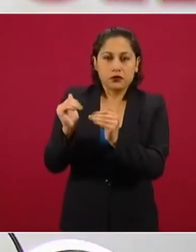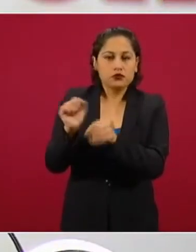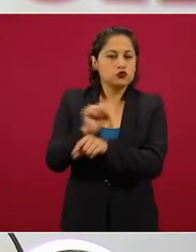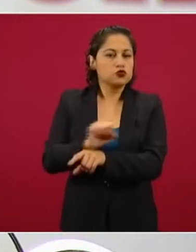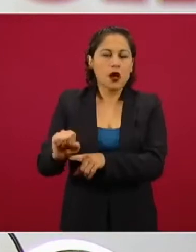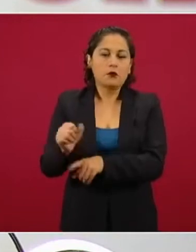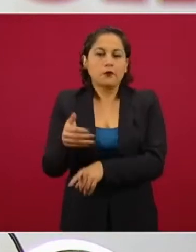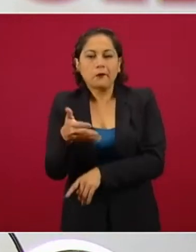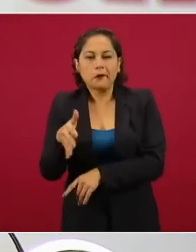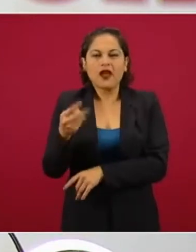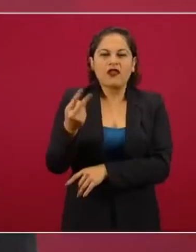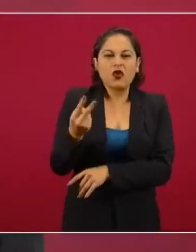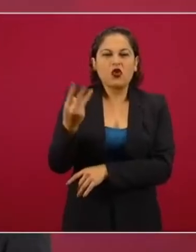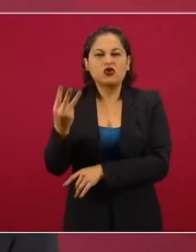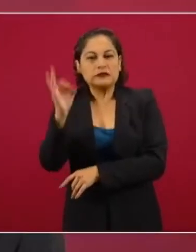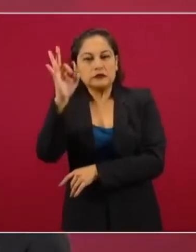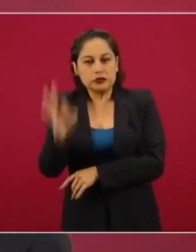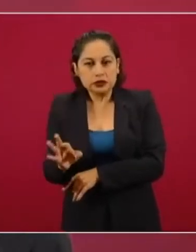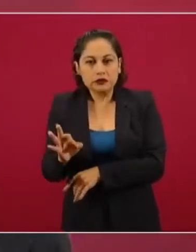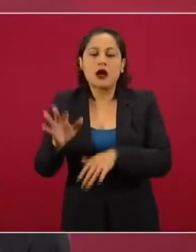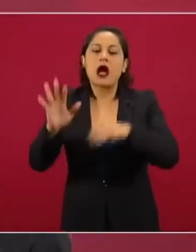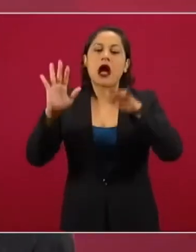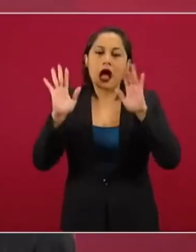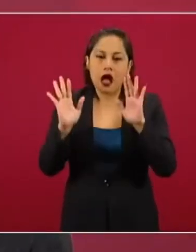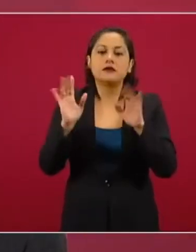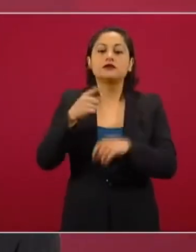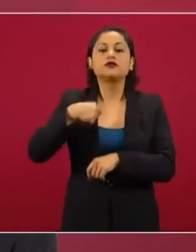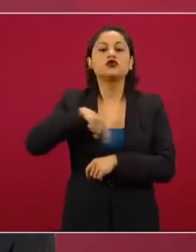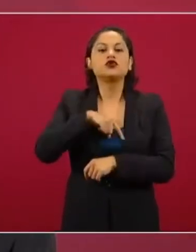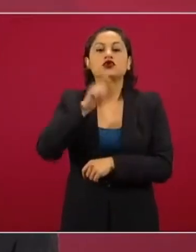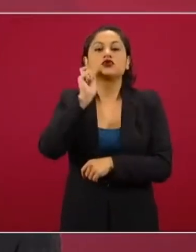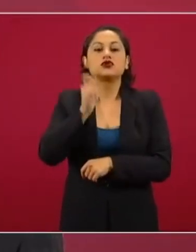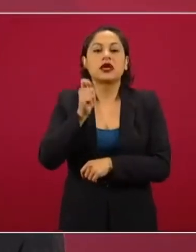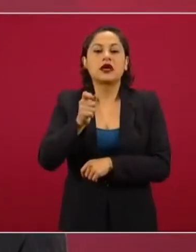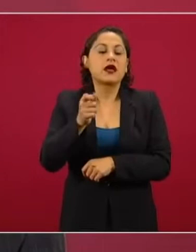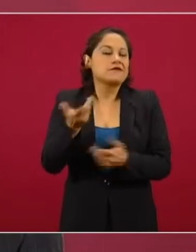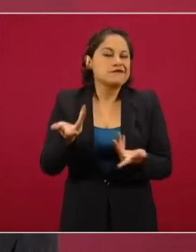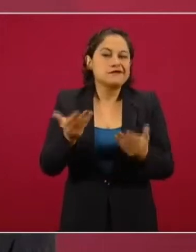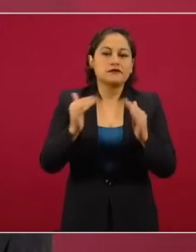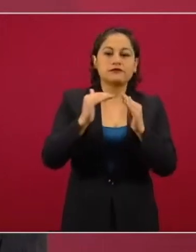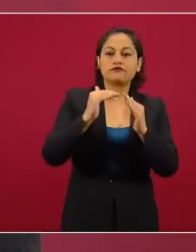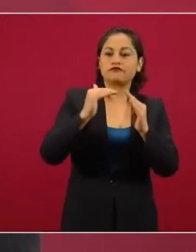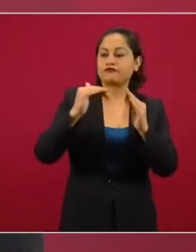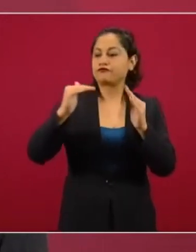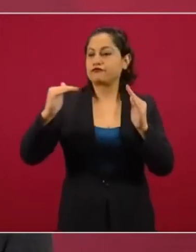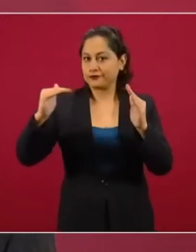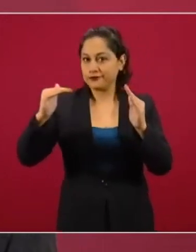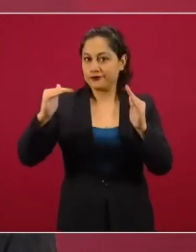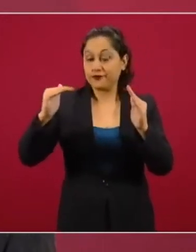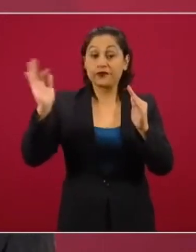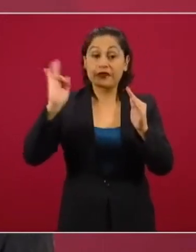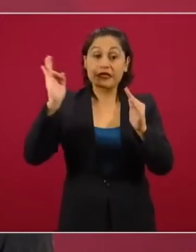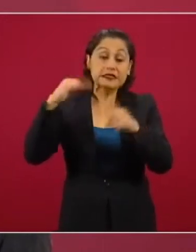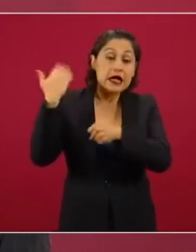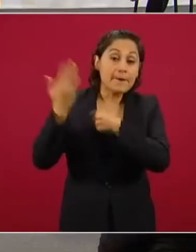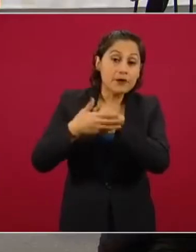de 2 o 3%, significará que vamos entrando a esta zona de meseta con la posibilidad de que posteriormente empiece a